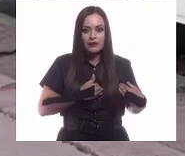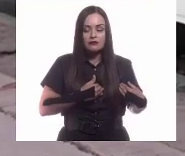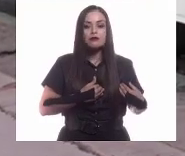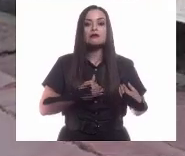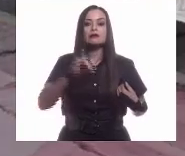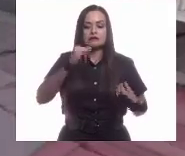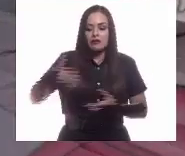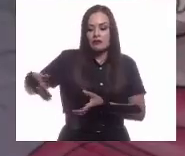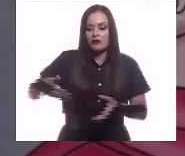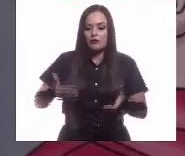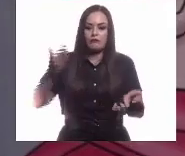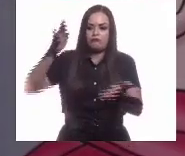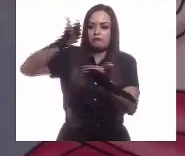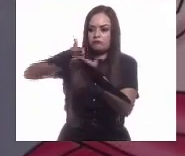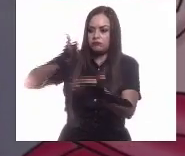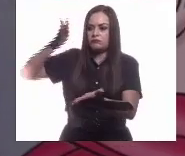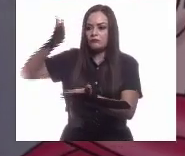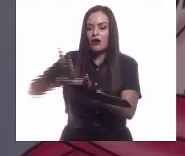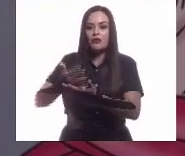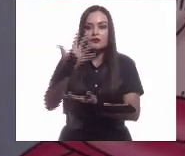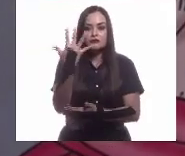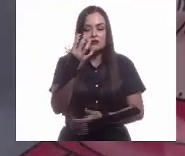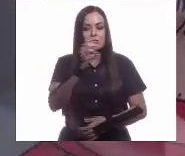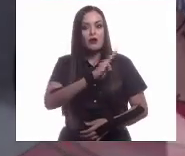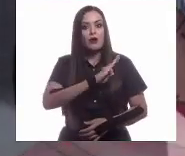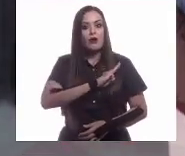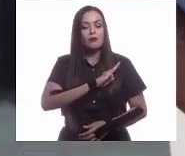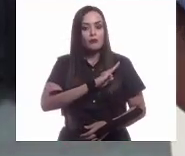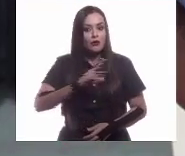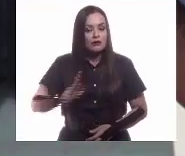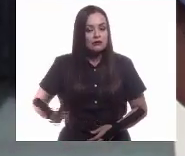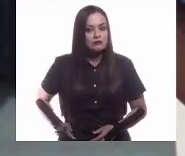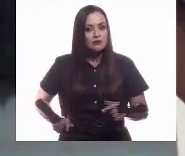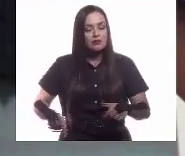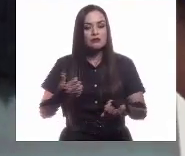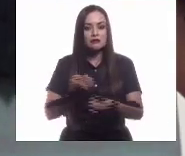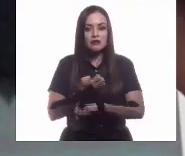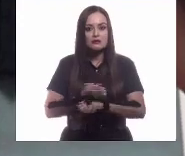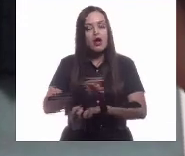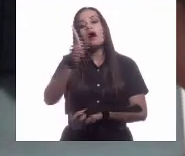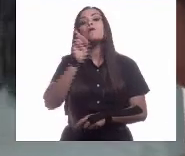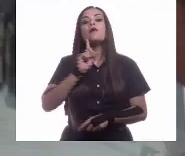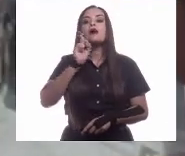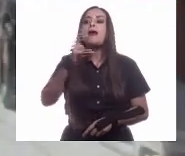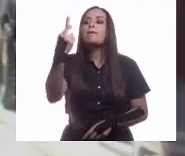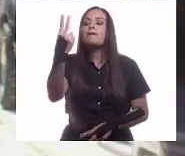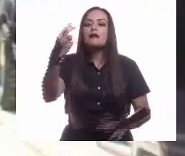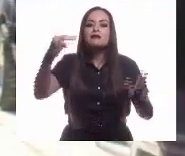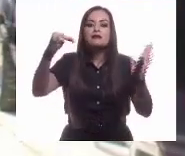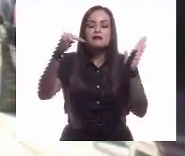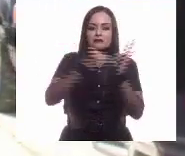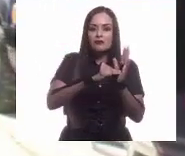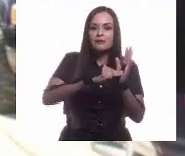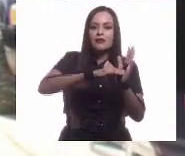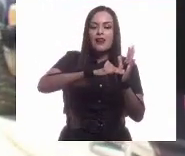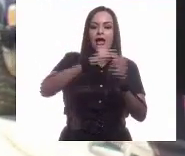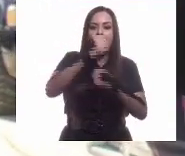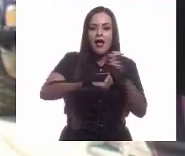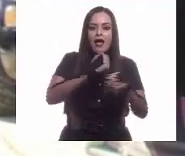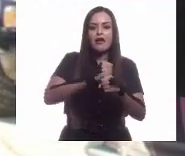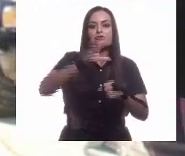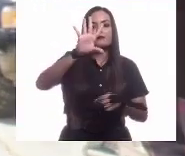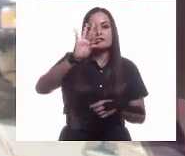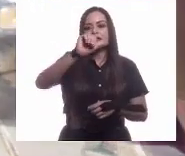colonias de los 5 municipios del estado, atendiendo en 4 años a 25.000 mujeres de entre 40 y 65 años de